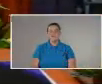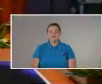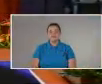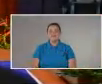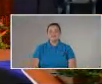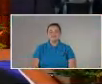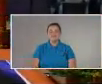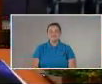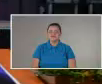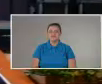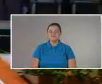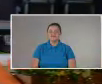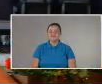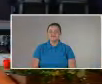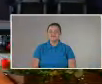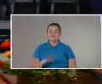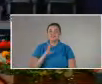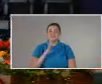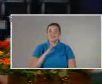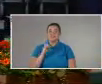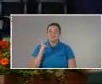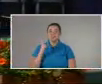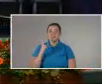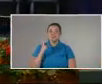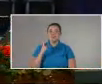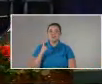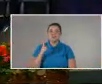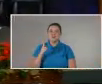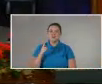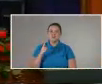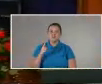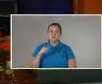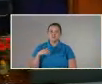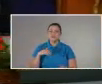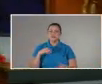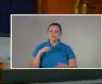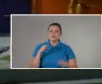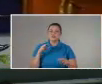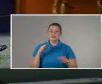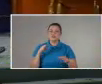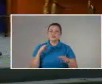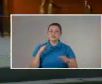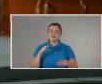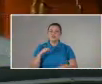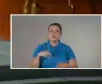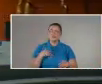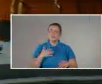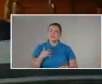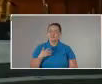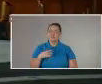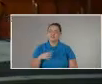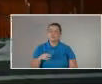Y eso tiene un sentido muy, muy especial, hermano, porque quiere decir que se sonríe,